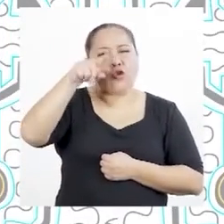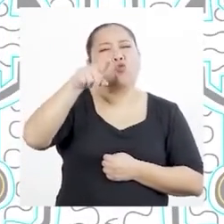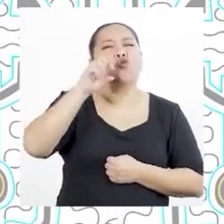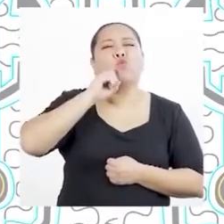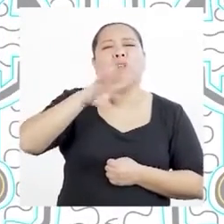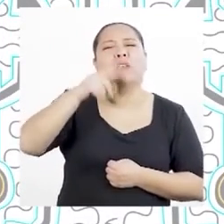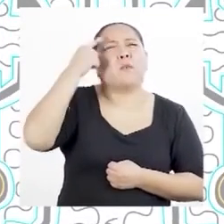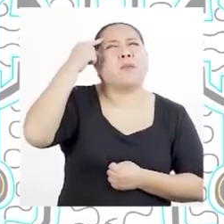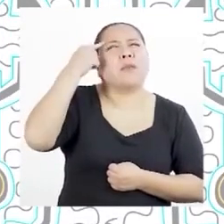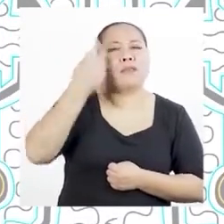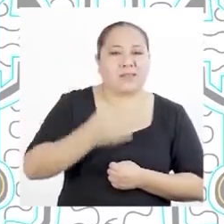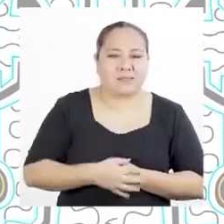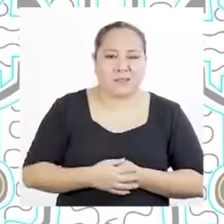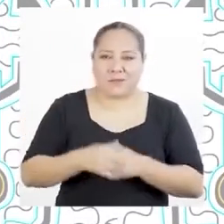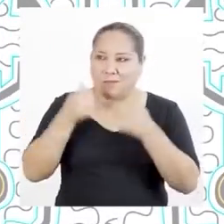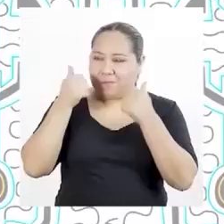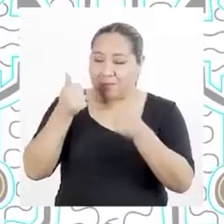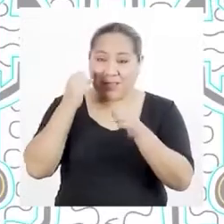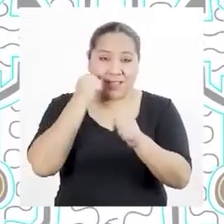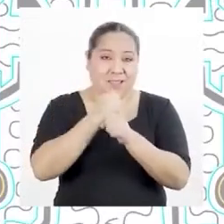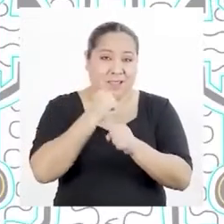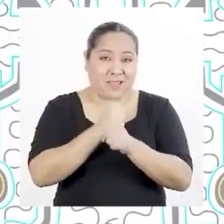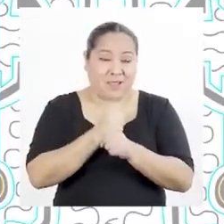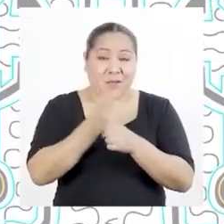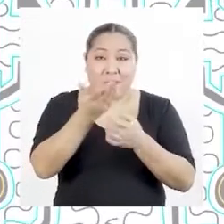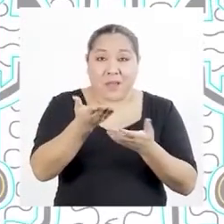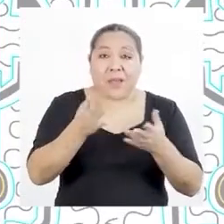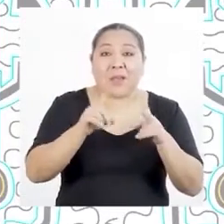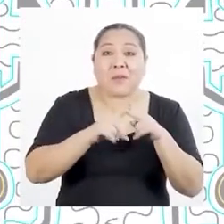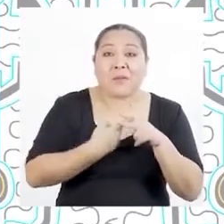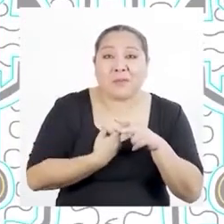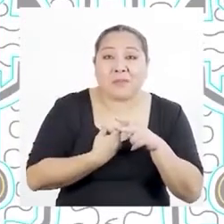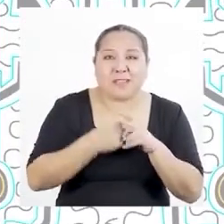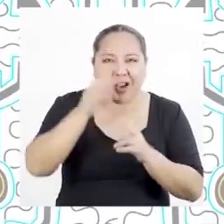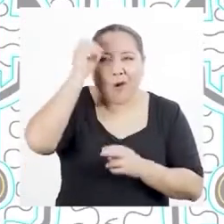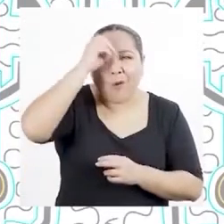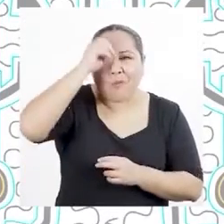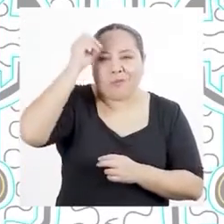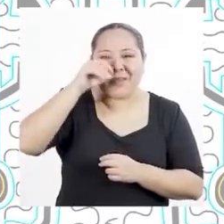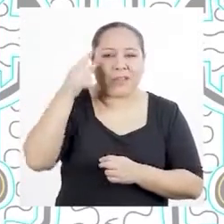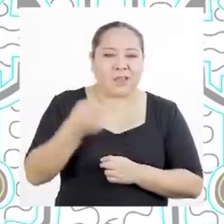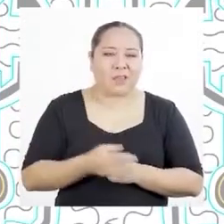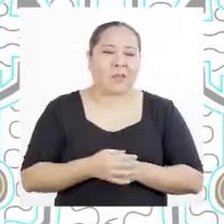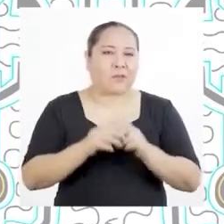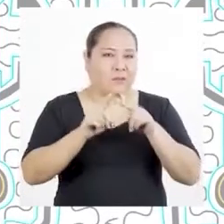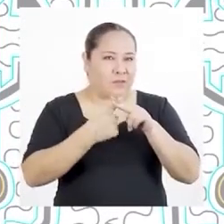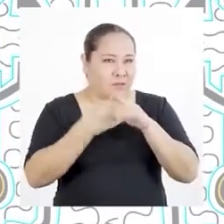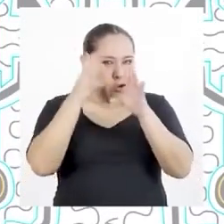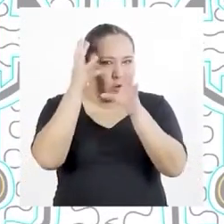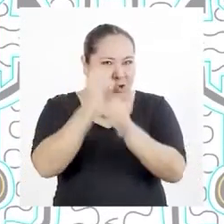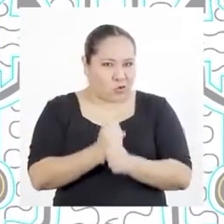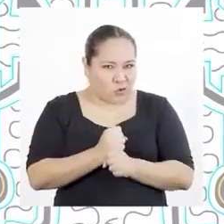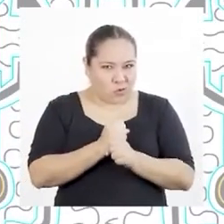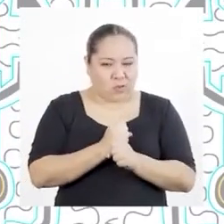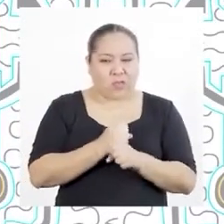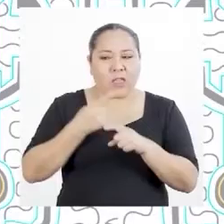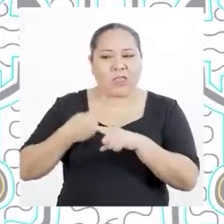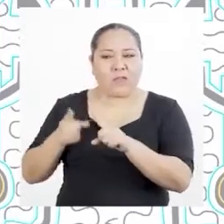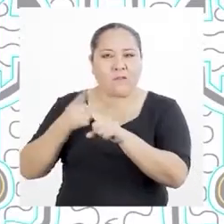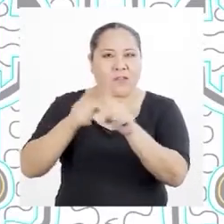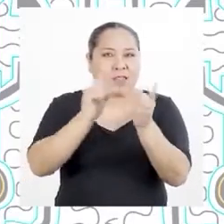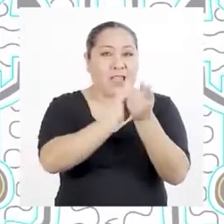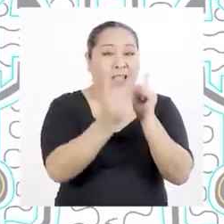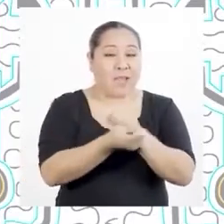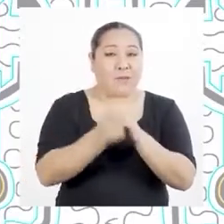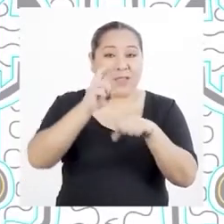piensas. ¡Buen trabajo! Entonces, para poder empezar con la opinión, vamos a hacer un resumen de los fenómenos naturales